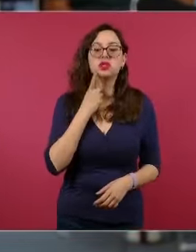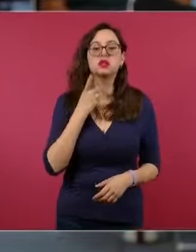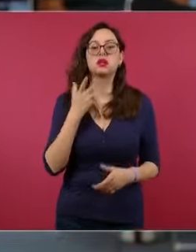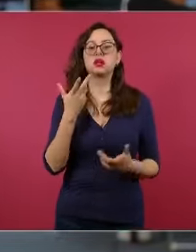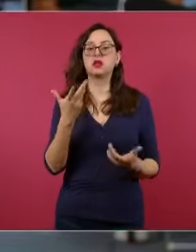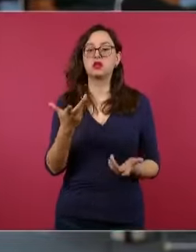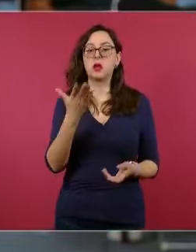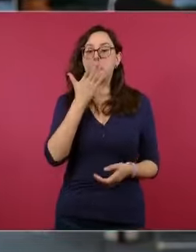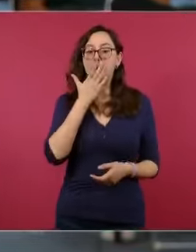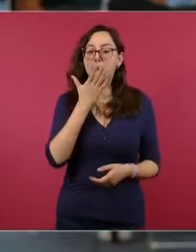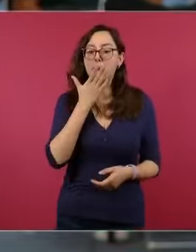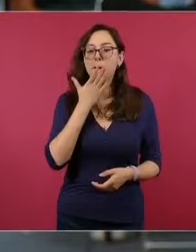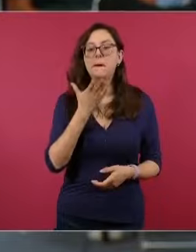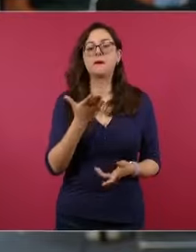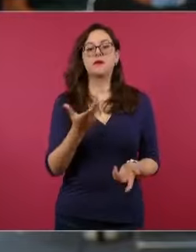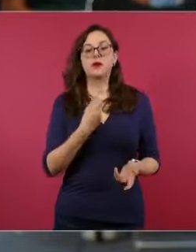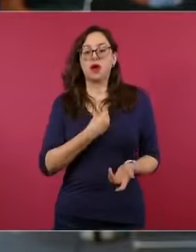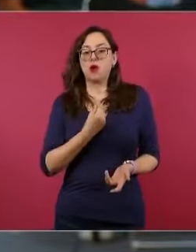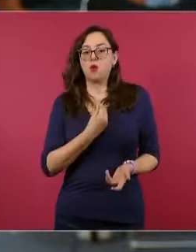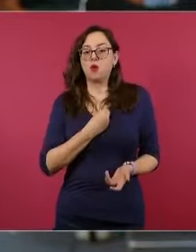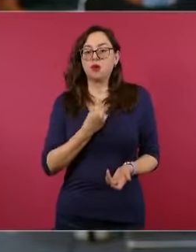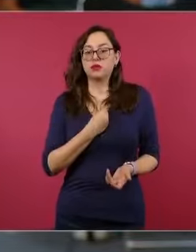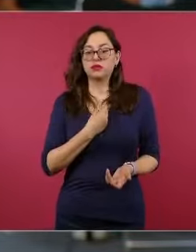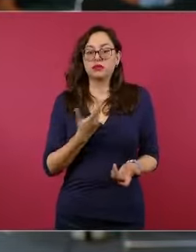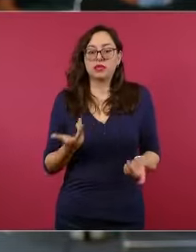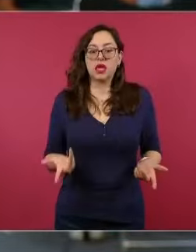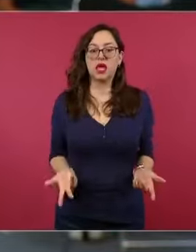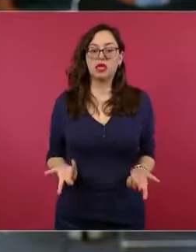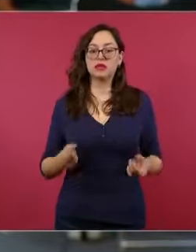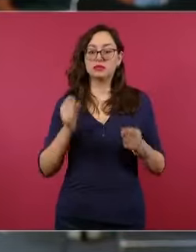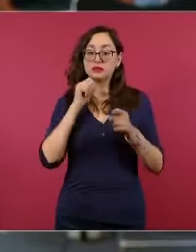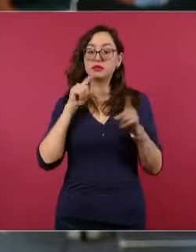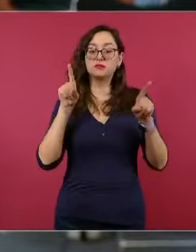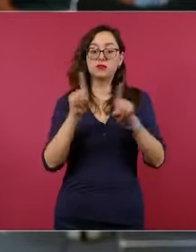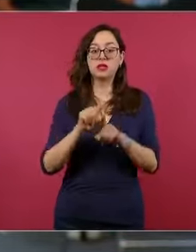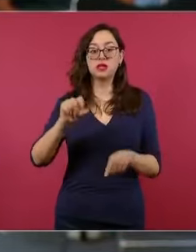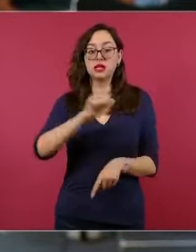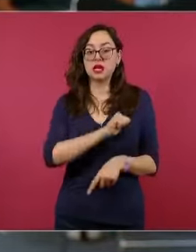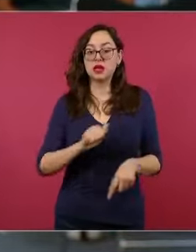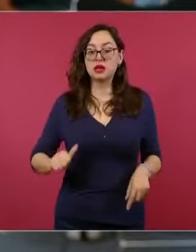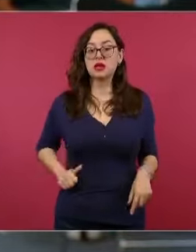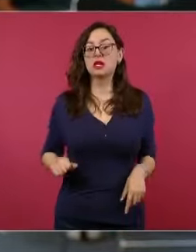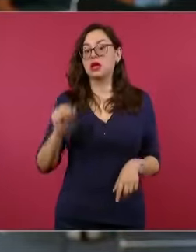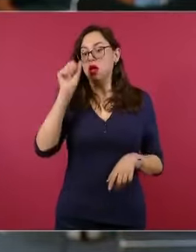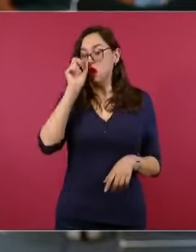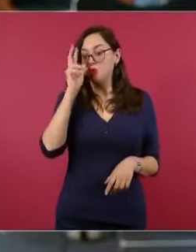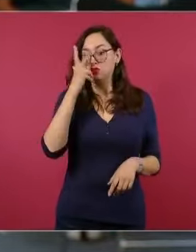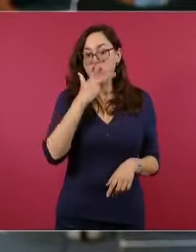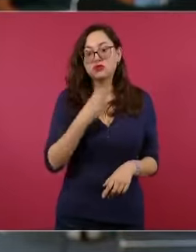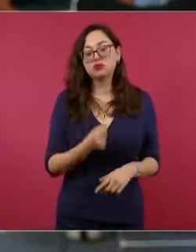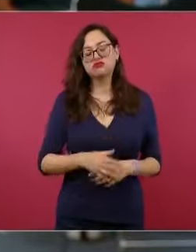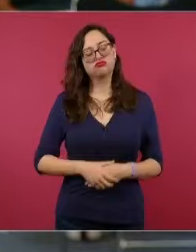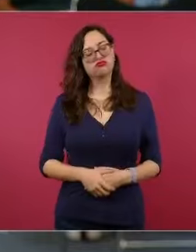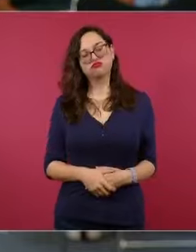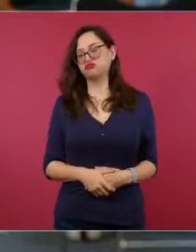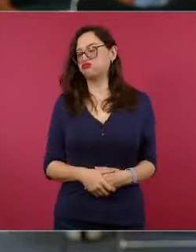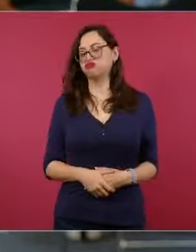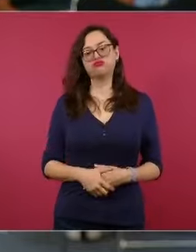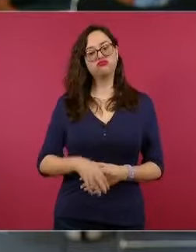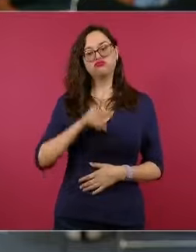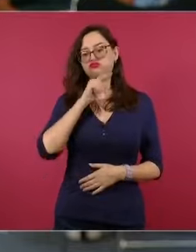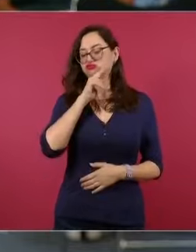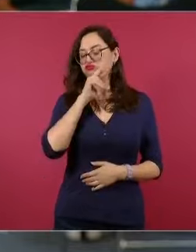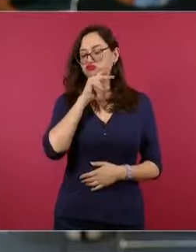vamos a tener en Sonora y ahora y los quieren poner en la alcaldía de Hermosillo y y de verdad s es preocupante porque es el